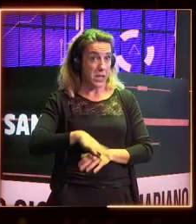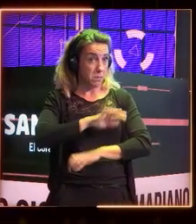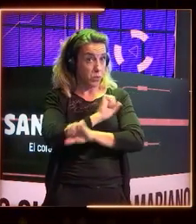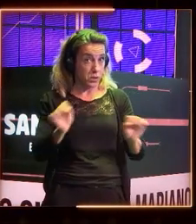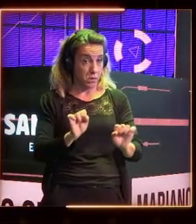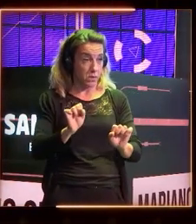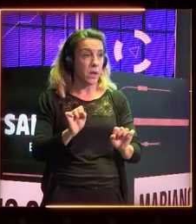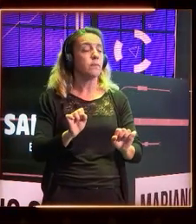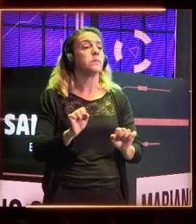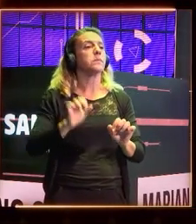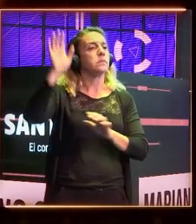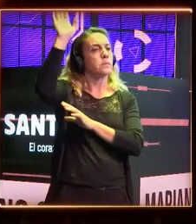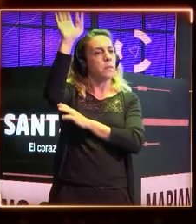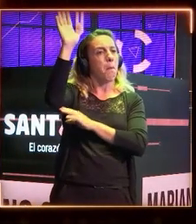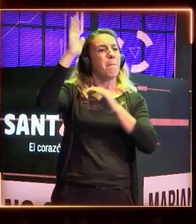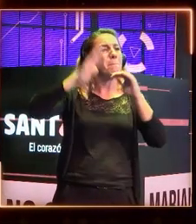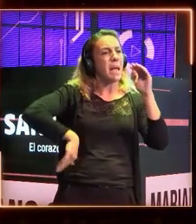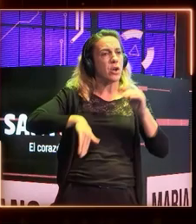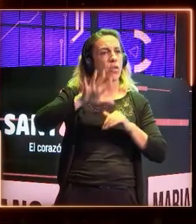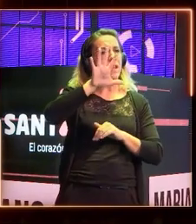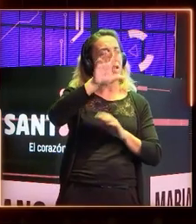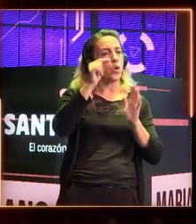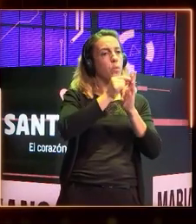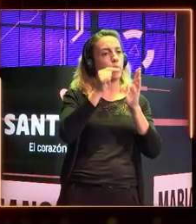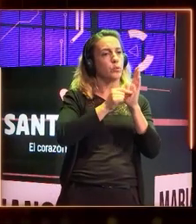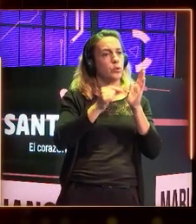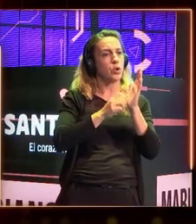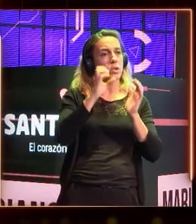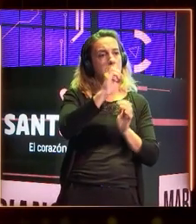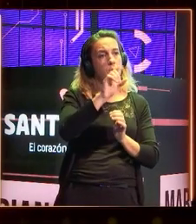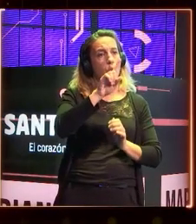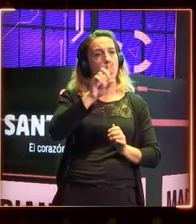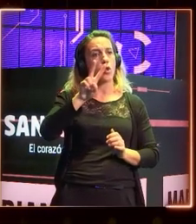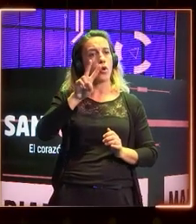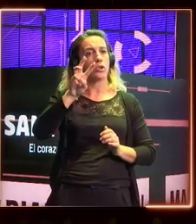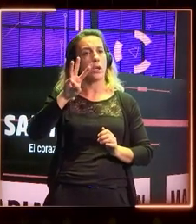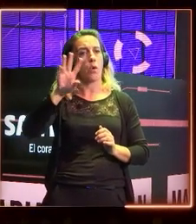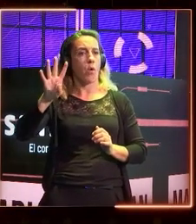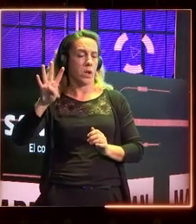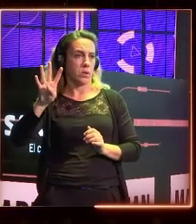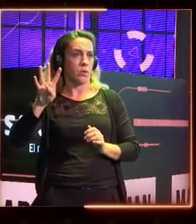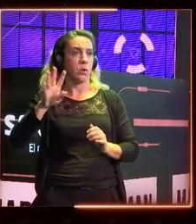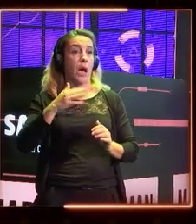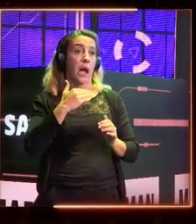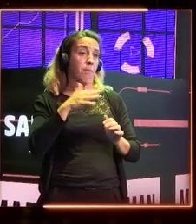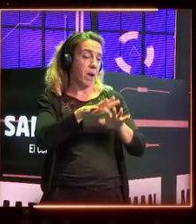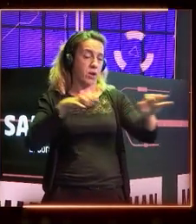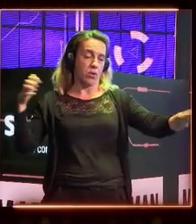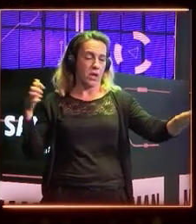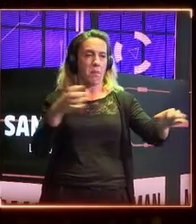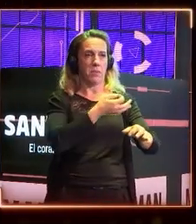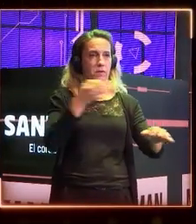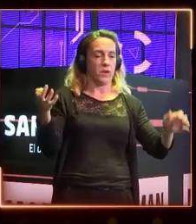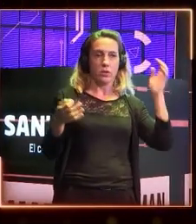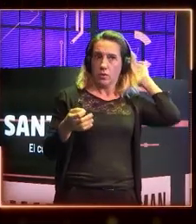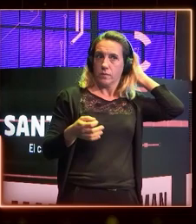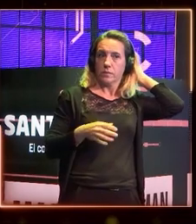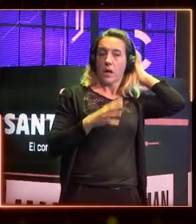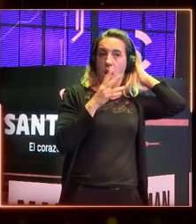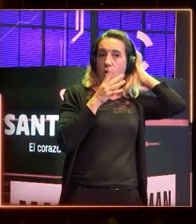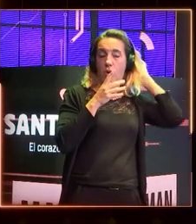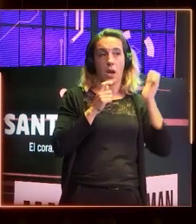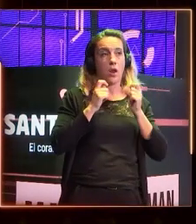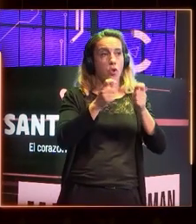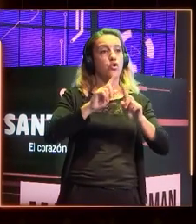perfecto levante la mano a los que hicieron menos de cinco puntos o sea 0 1 dos tres o cuatro casi todos perfecto y entonces ahora yo les voy a dar muy